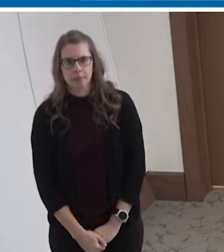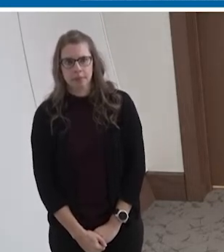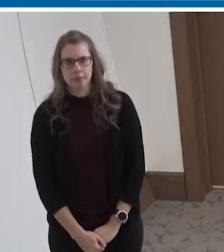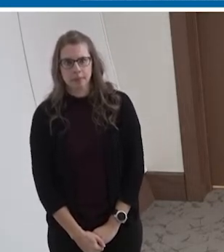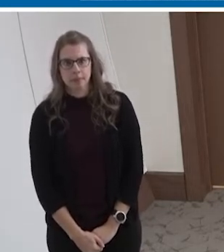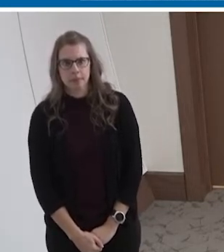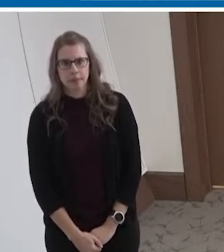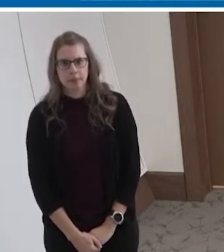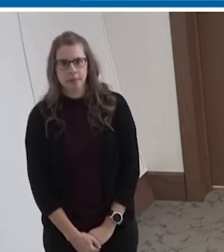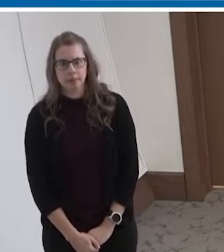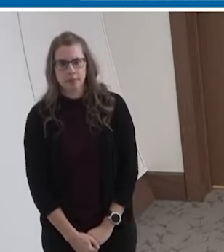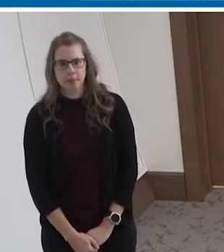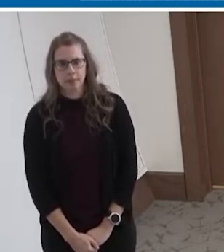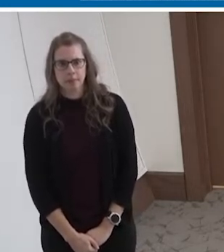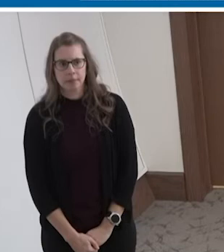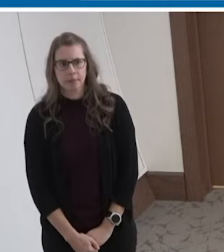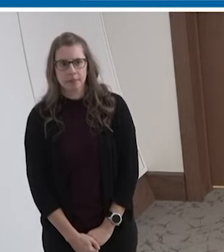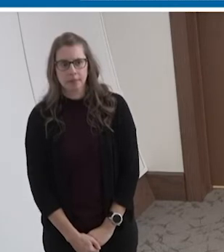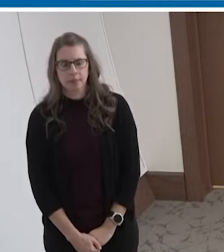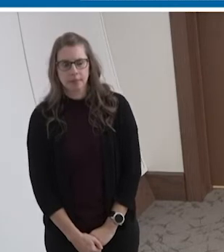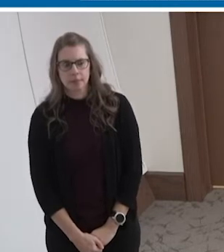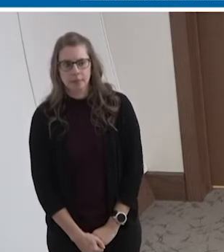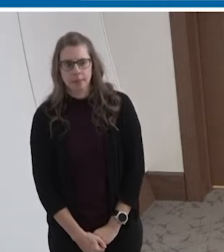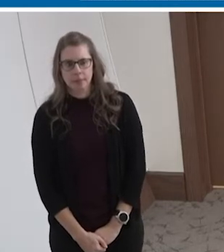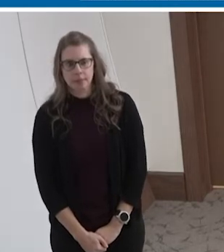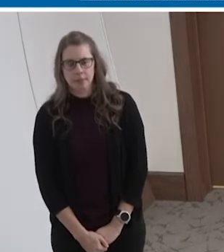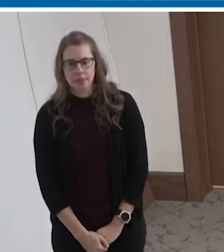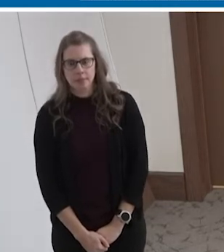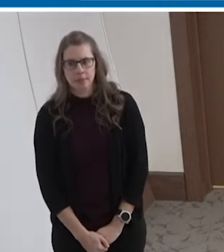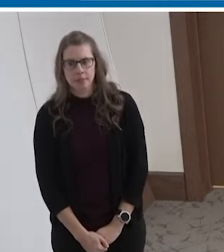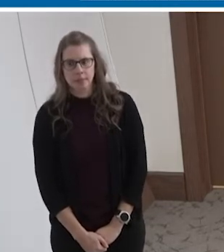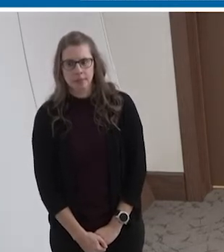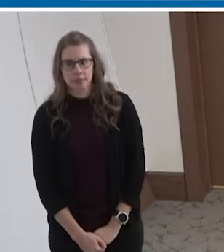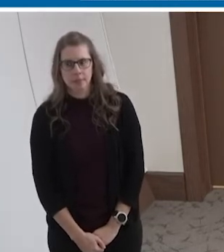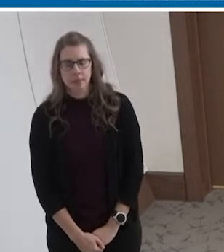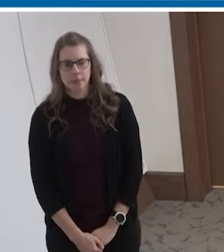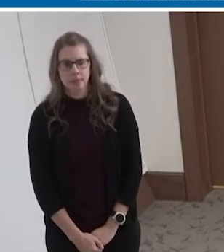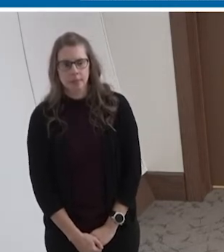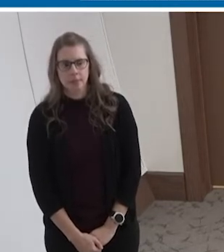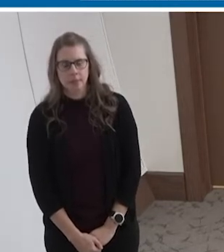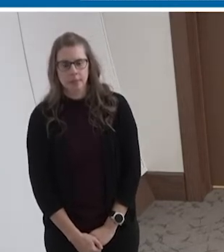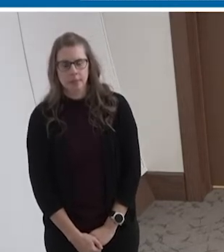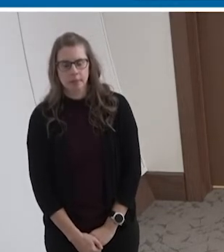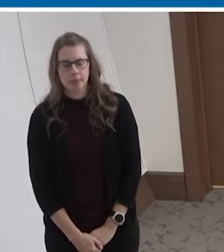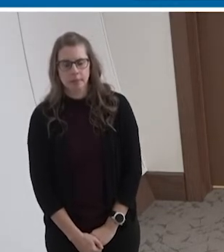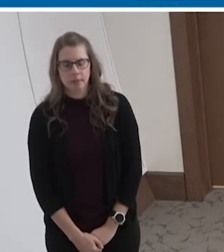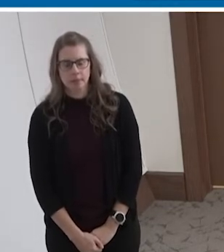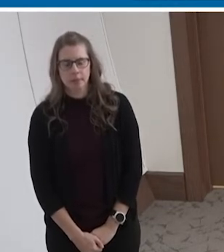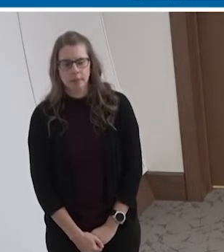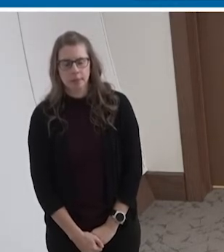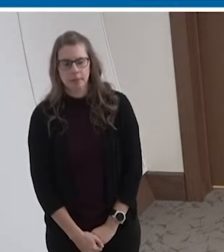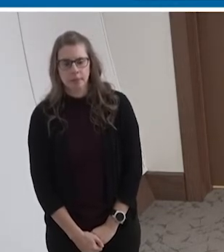riesgo, y también niños sanos se pueden infectar con el COVID-19.